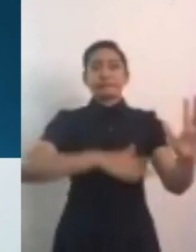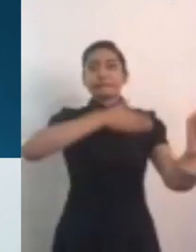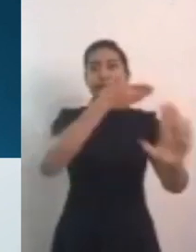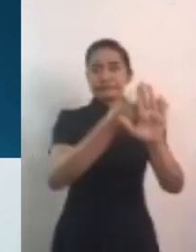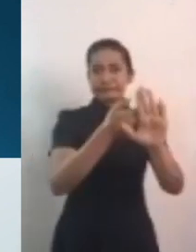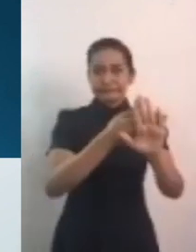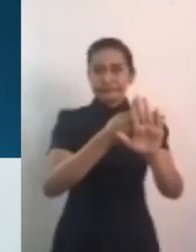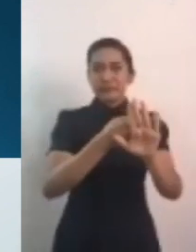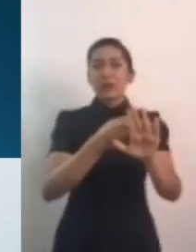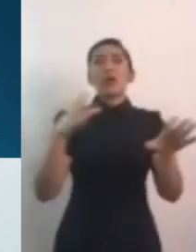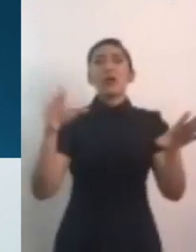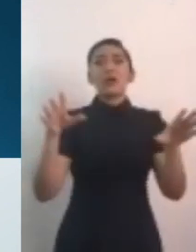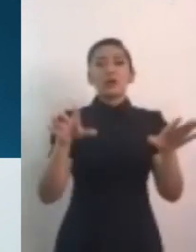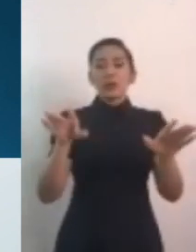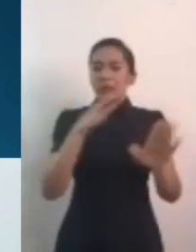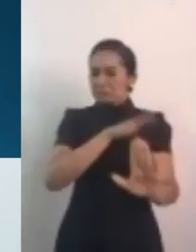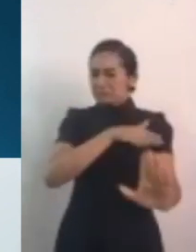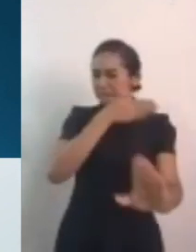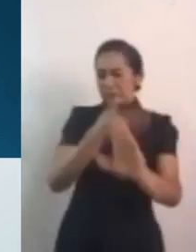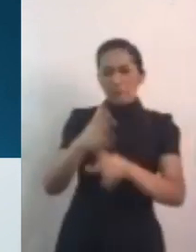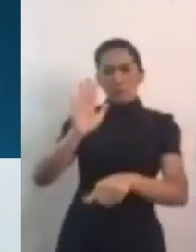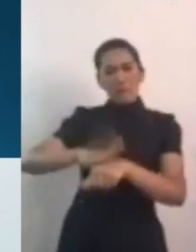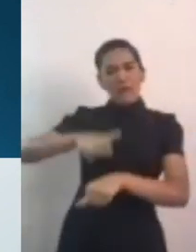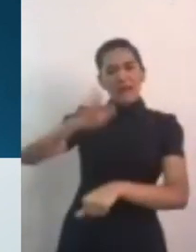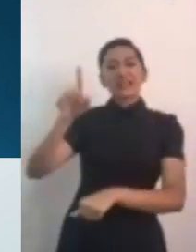más y cuándo los afecta más?